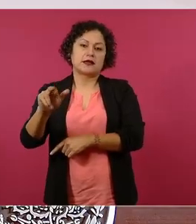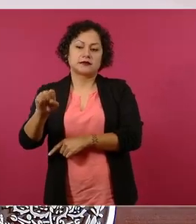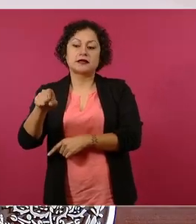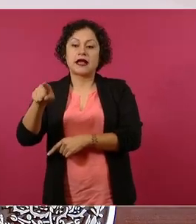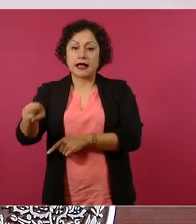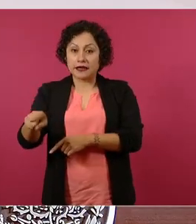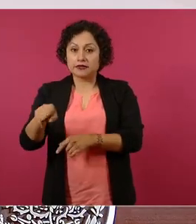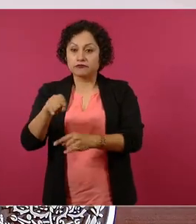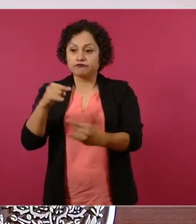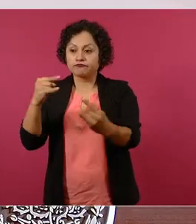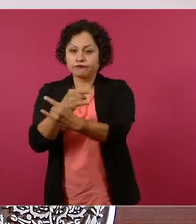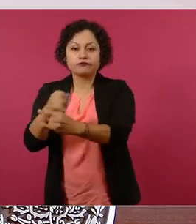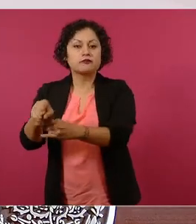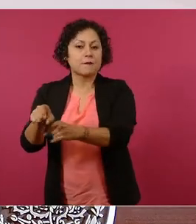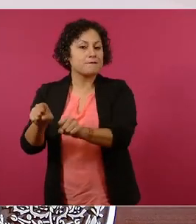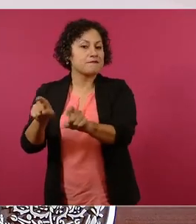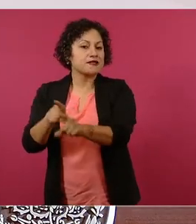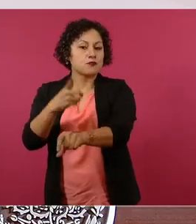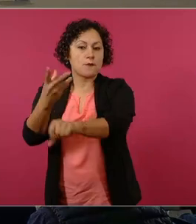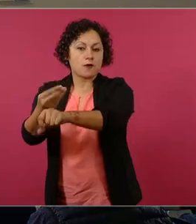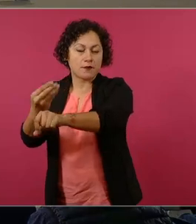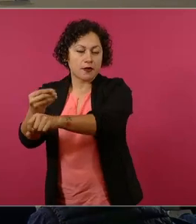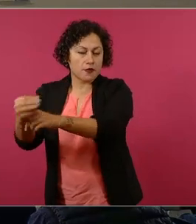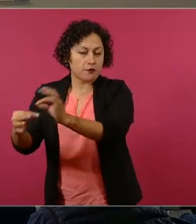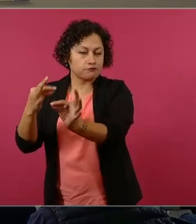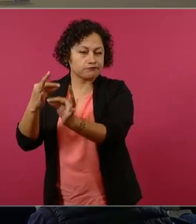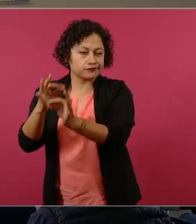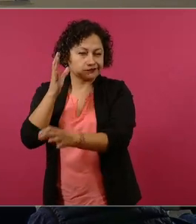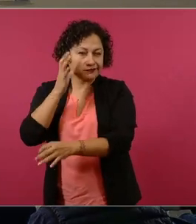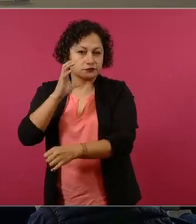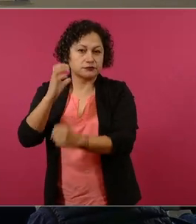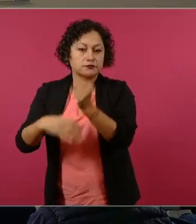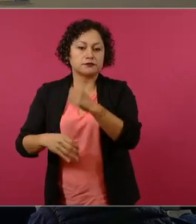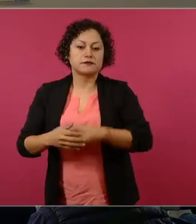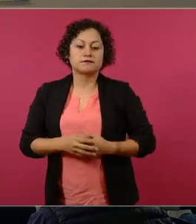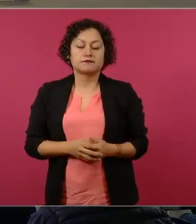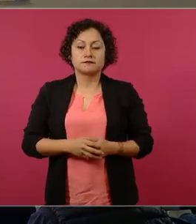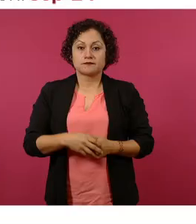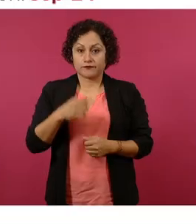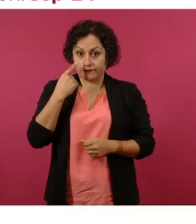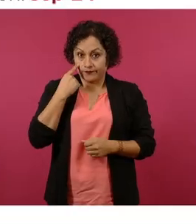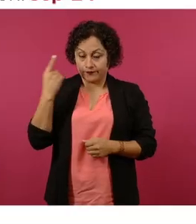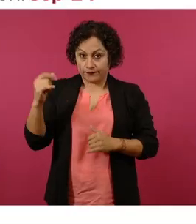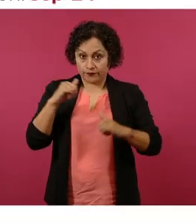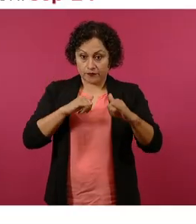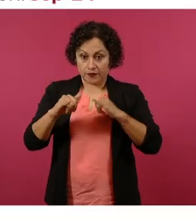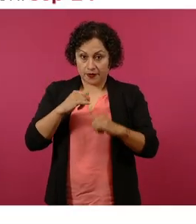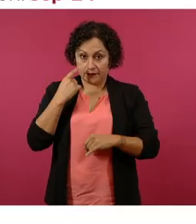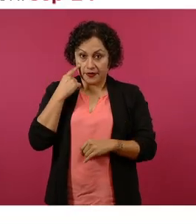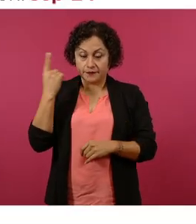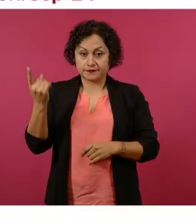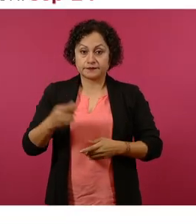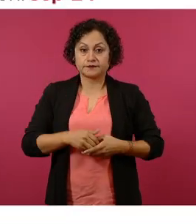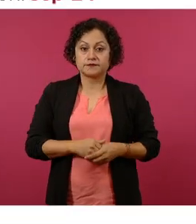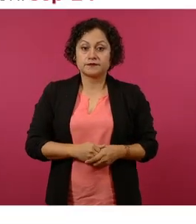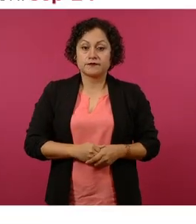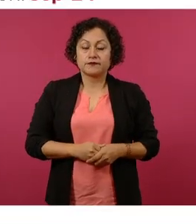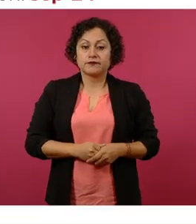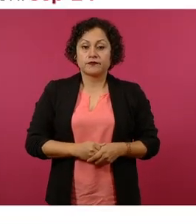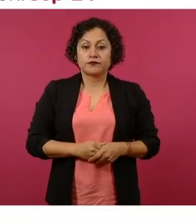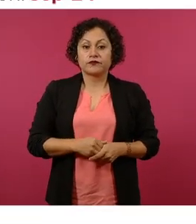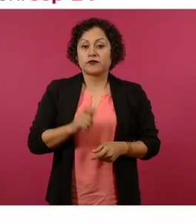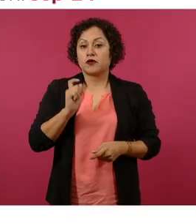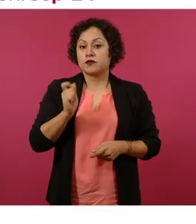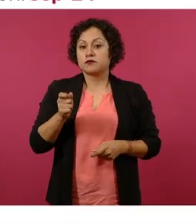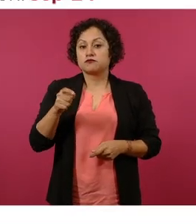en la siguiente lámina justo aquí aquí se ve la lo que se concluyó lo que concluimos fue el